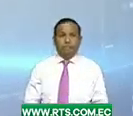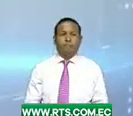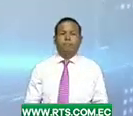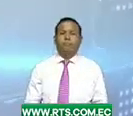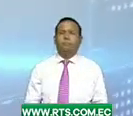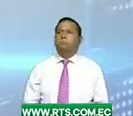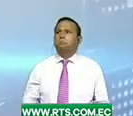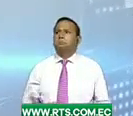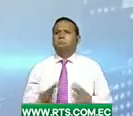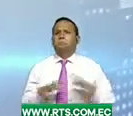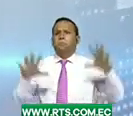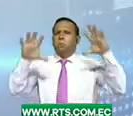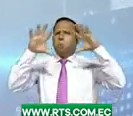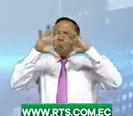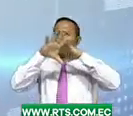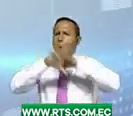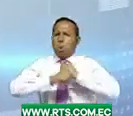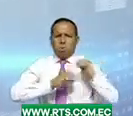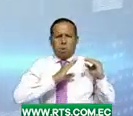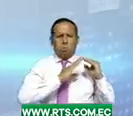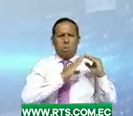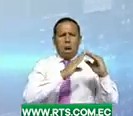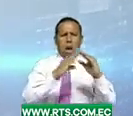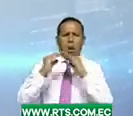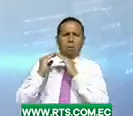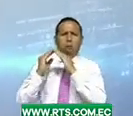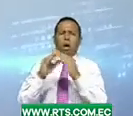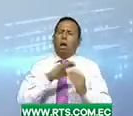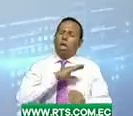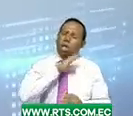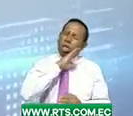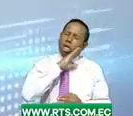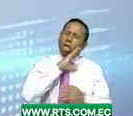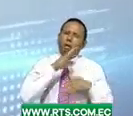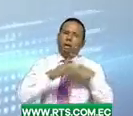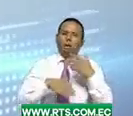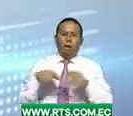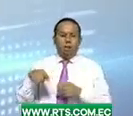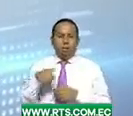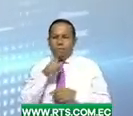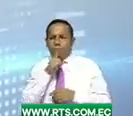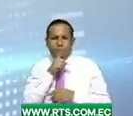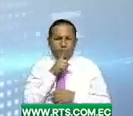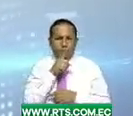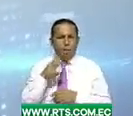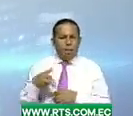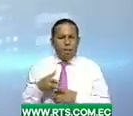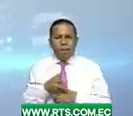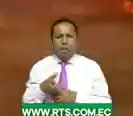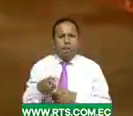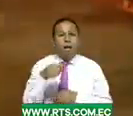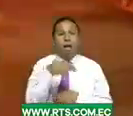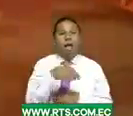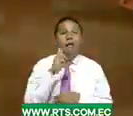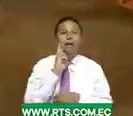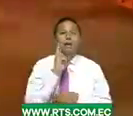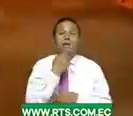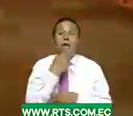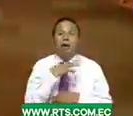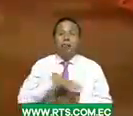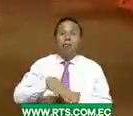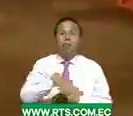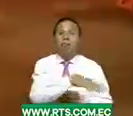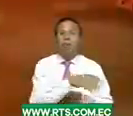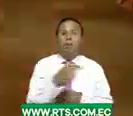Llegaron mientras todos dormían. Los atacantes esperaron el momento adecuado para acudir hasta este local de comidas, ubicado en la